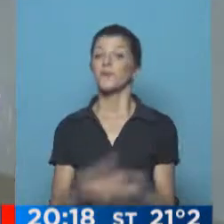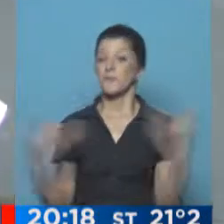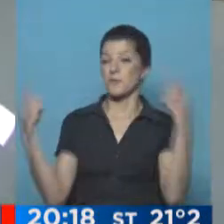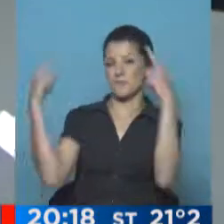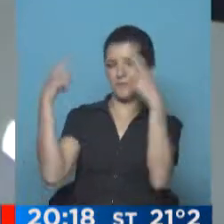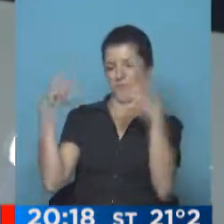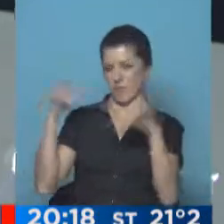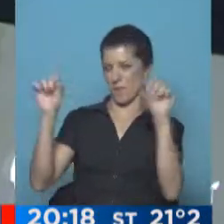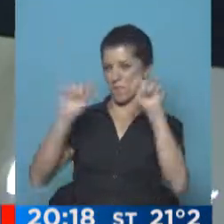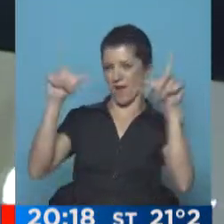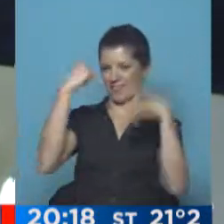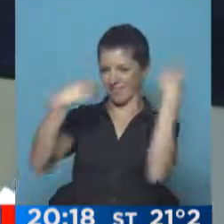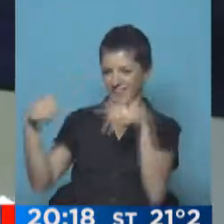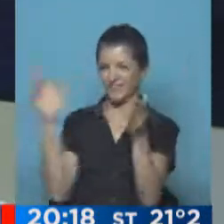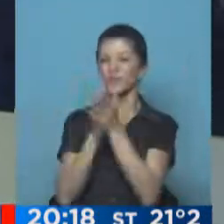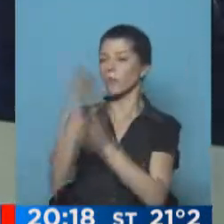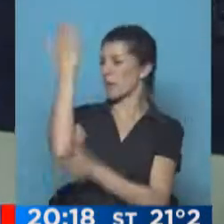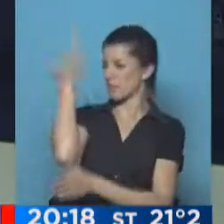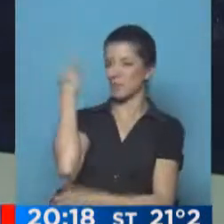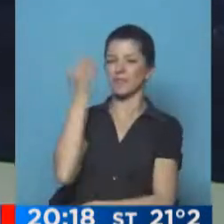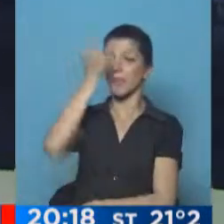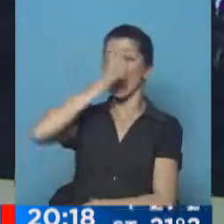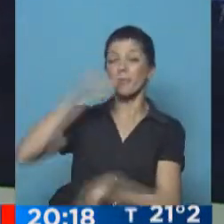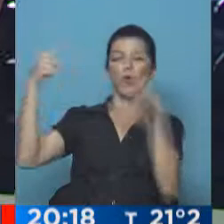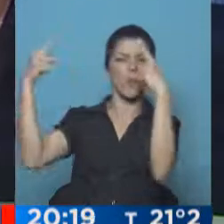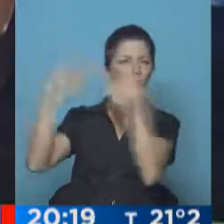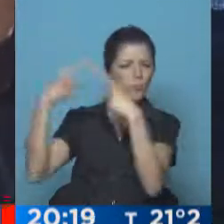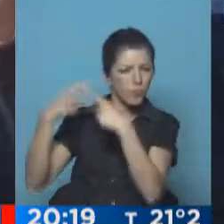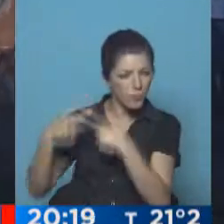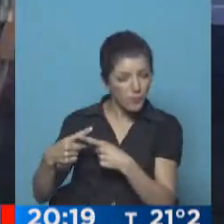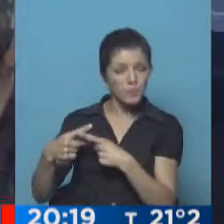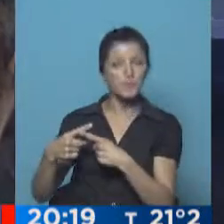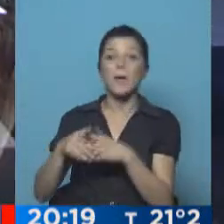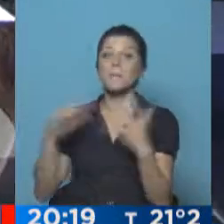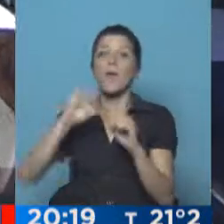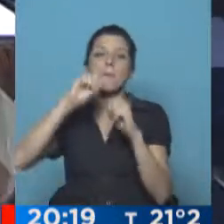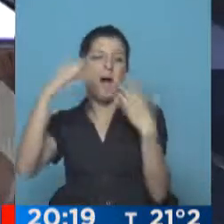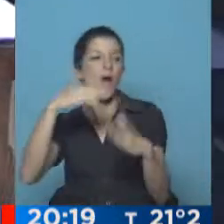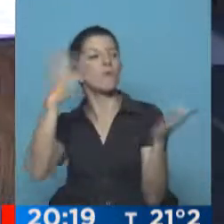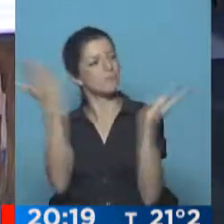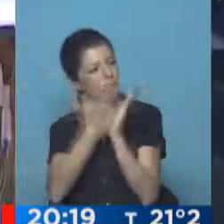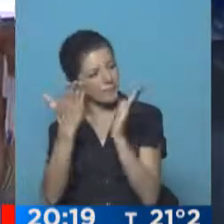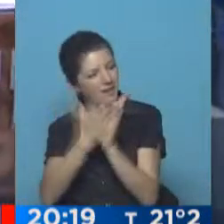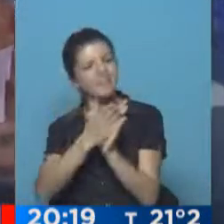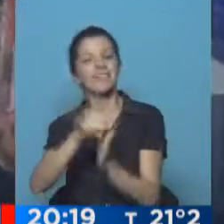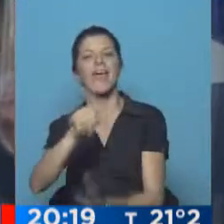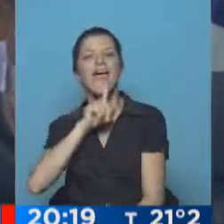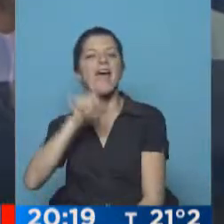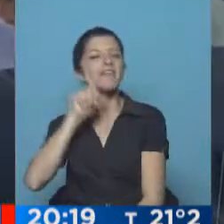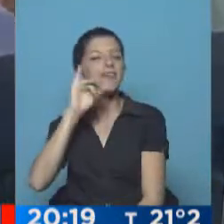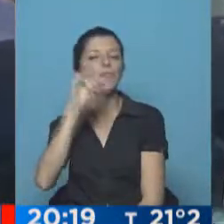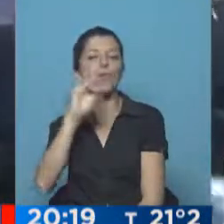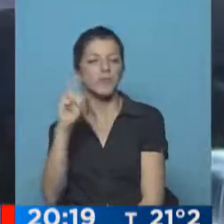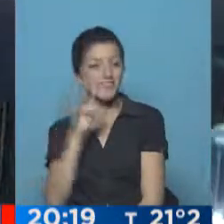Rosales, que dejó este fin de semana de muchos, pero muchos superclásicos. Pero qué mejor el análisis de Pablo Tiburcio de lo que pasó y lo que dejó la fecha,